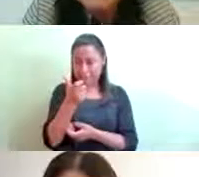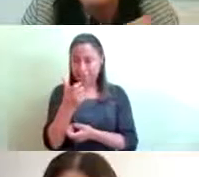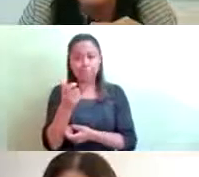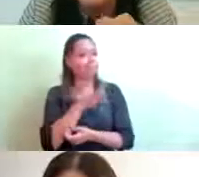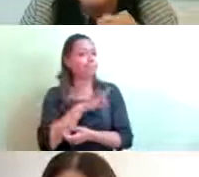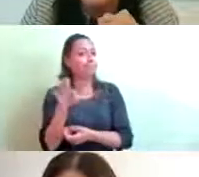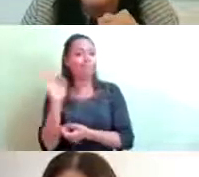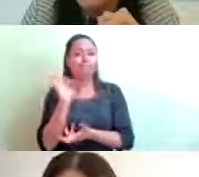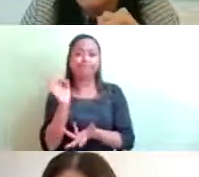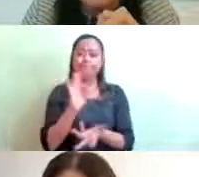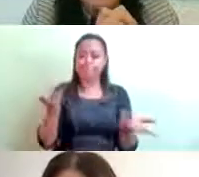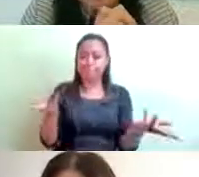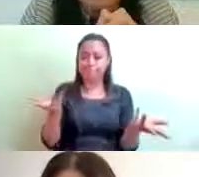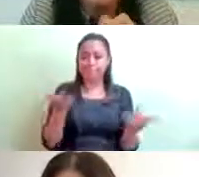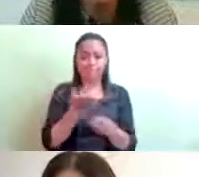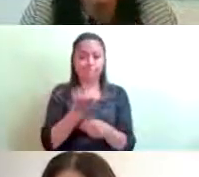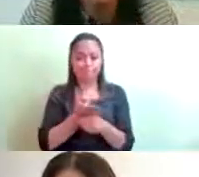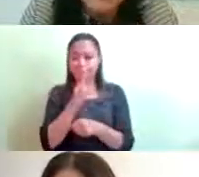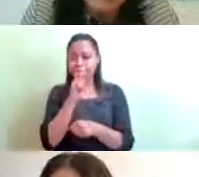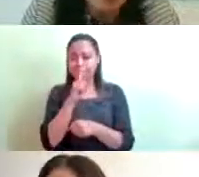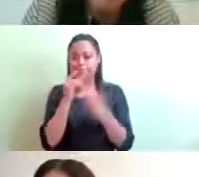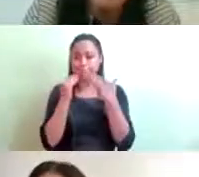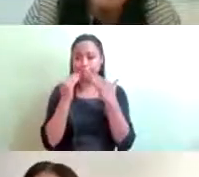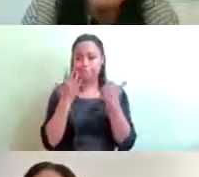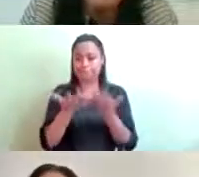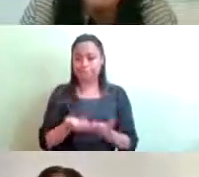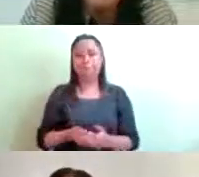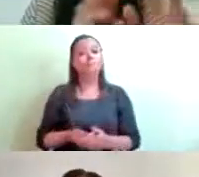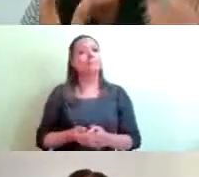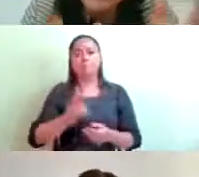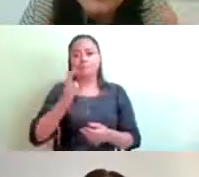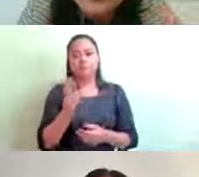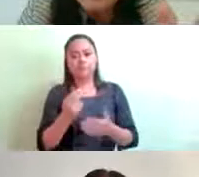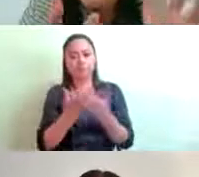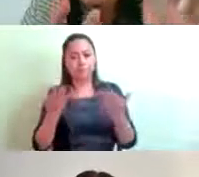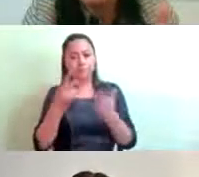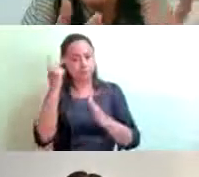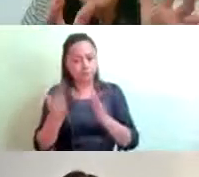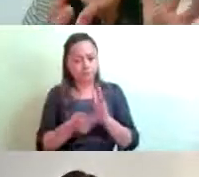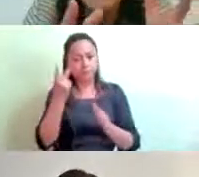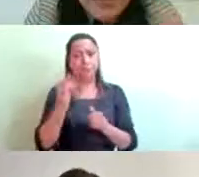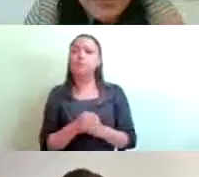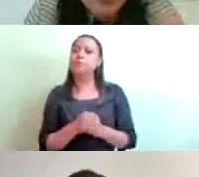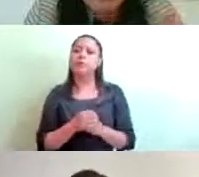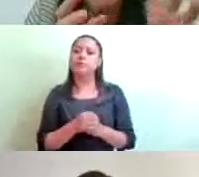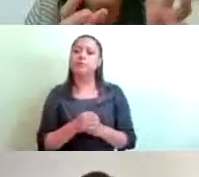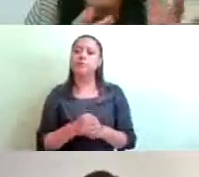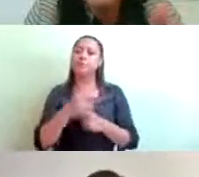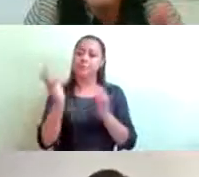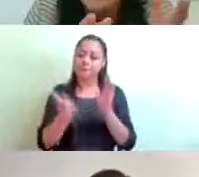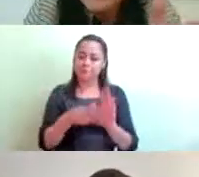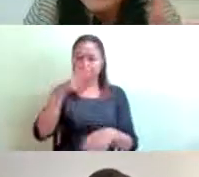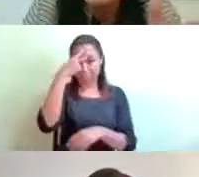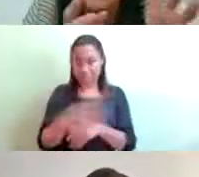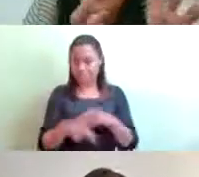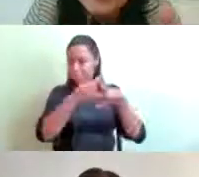y sencillamente no va a haber agua, ¿no? Entonces vean cómo otra vez nos pone a México como